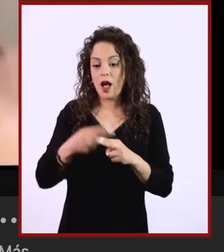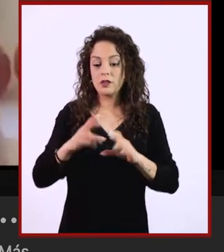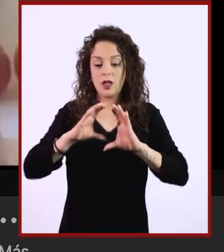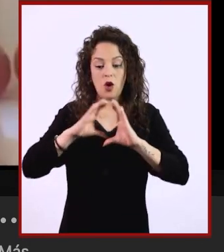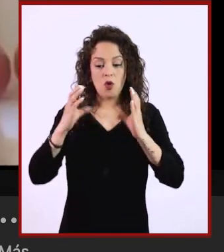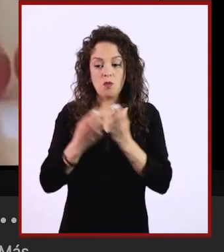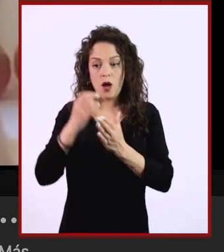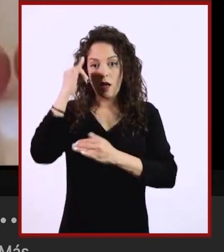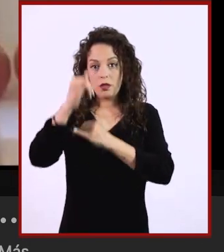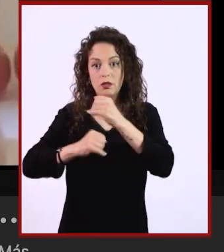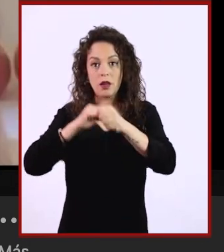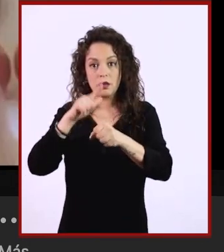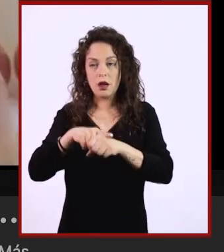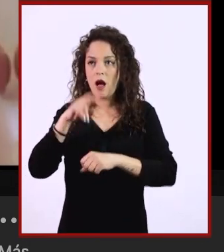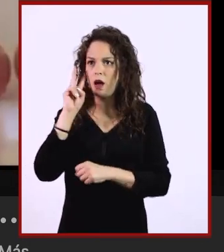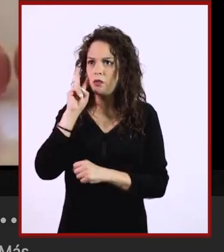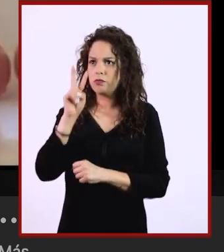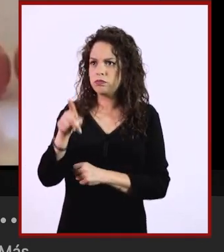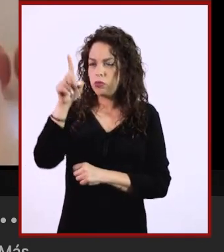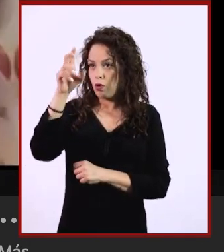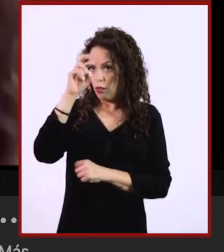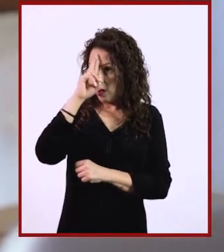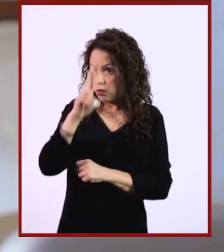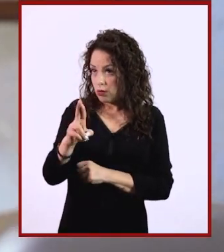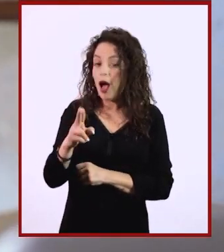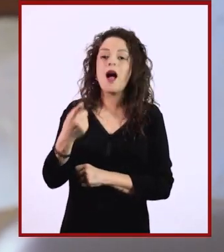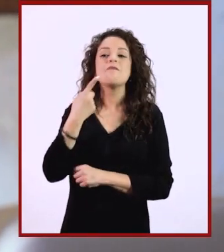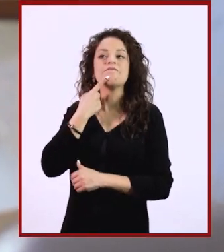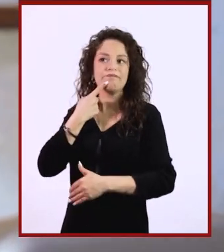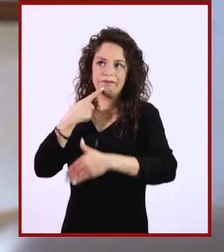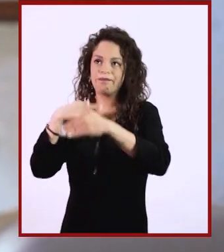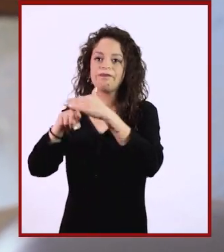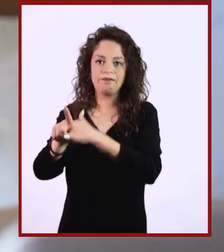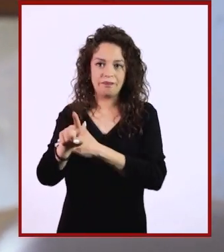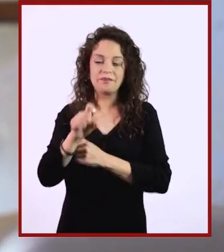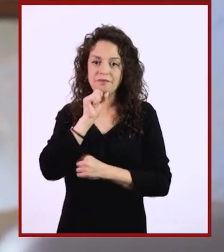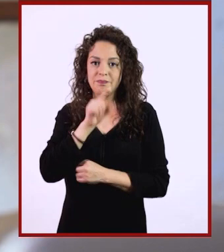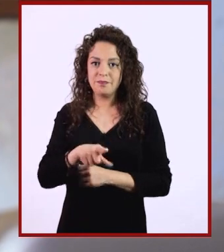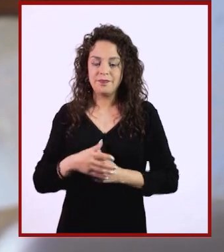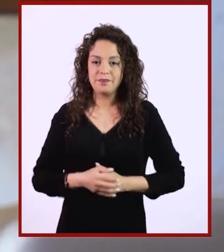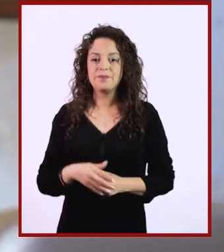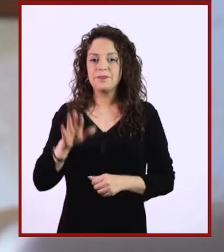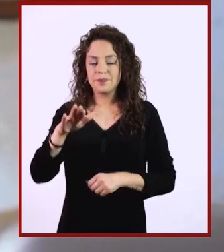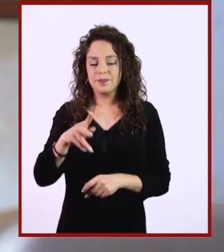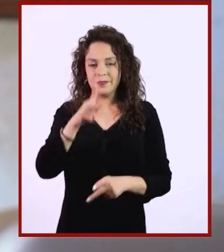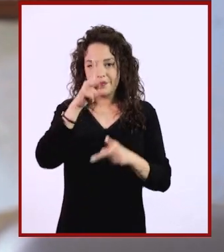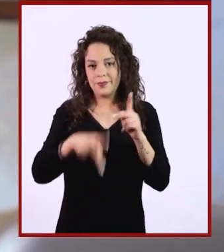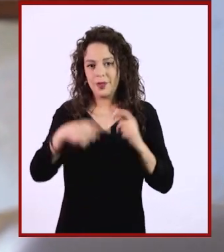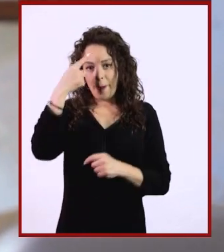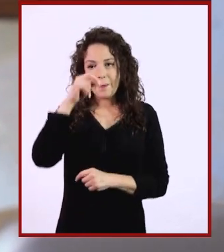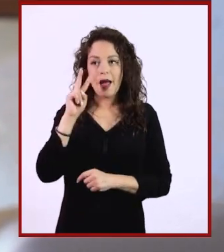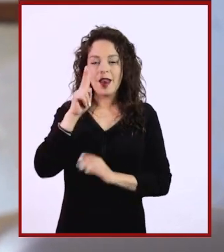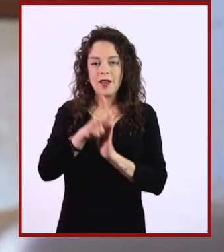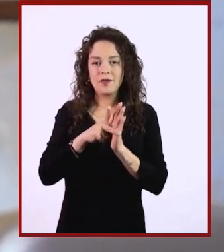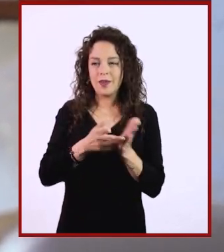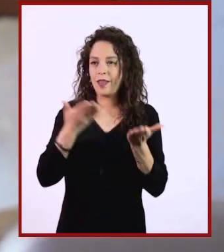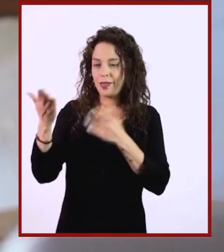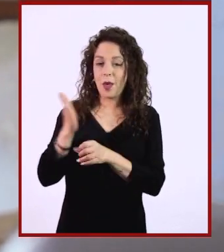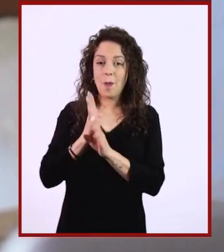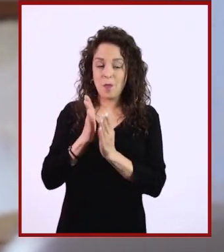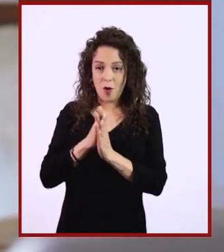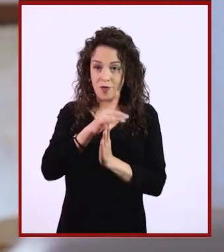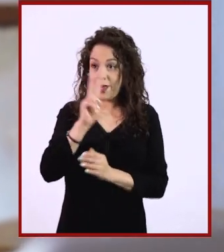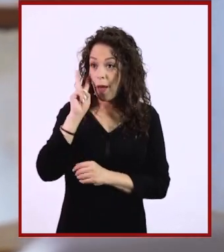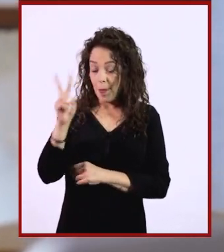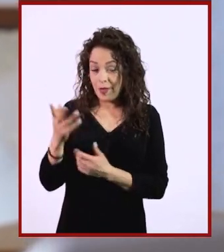internacional al momento que veamos que no se cumple, ¿no? Daniela, vamos a hacer una breve pausa para ver la siguiente cápsula. Por favor, acompáñanos y